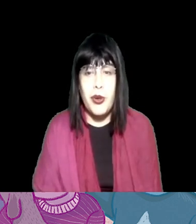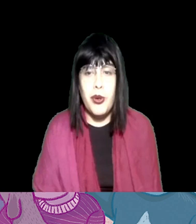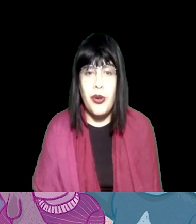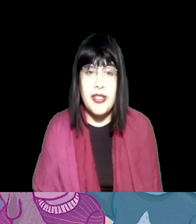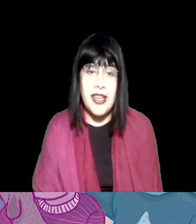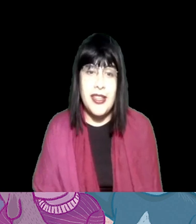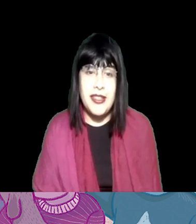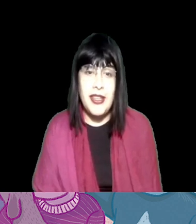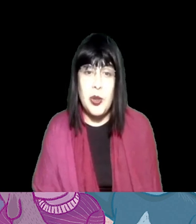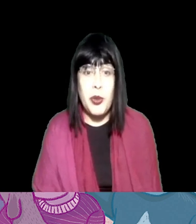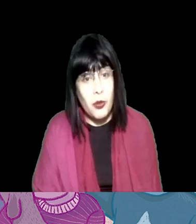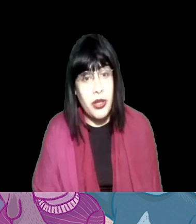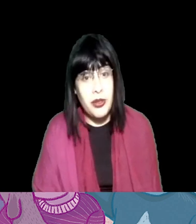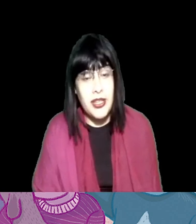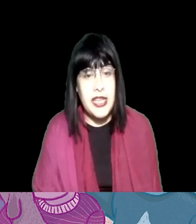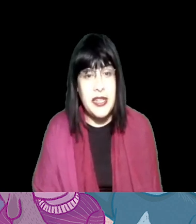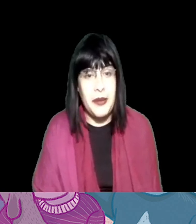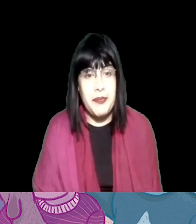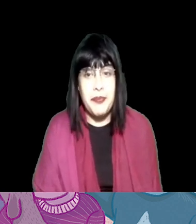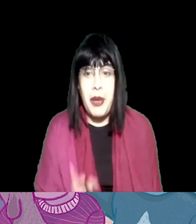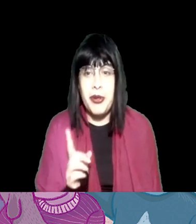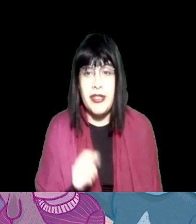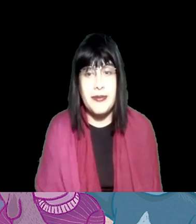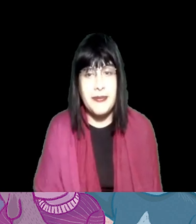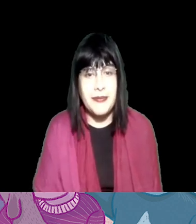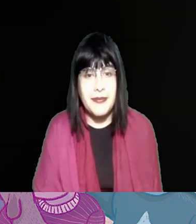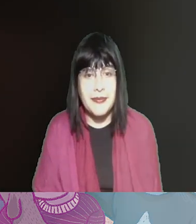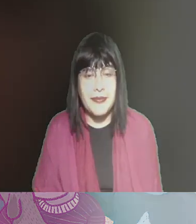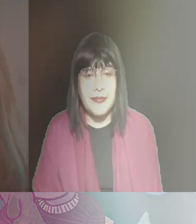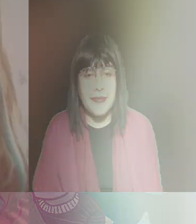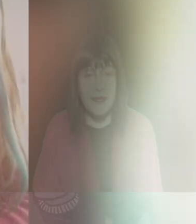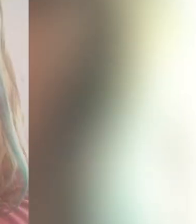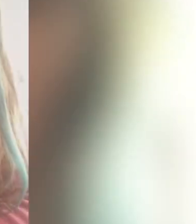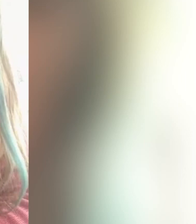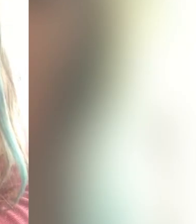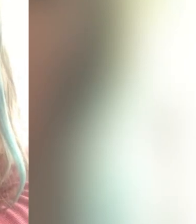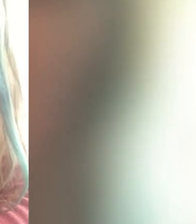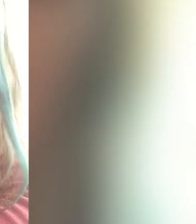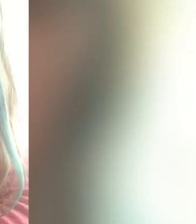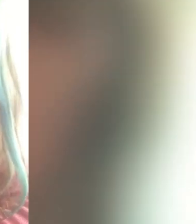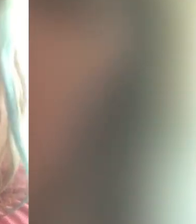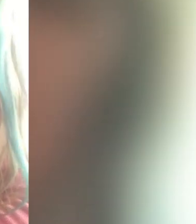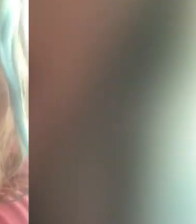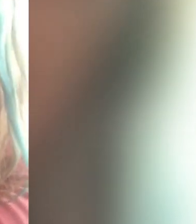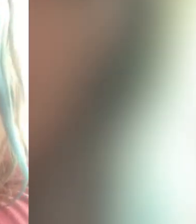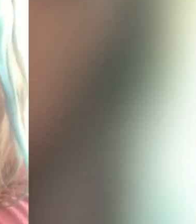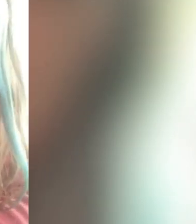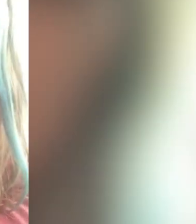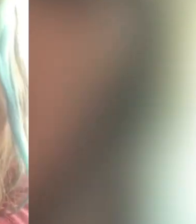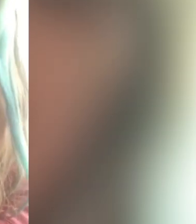un poco acerca de este grupo de encuentro y qué se hace acá. Vamos con eso. Hola, mi nombre es